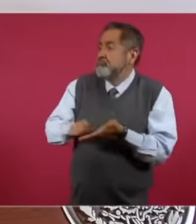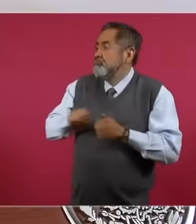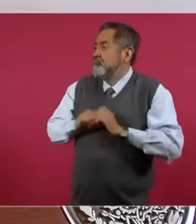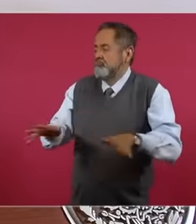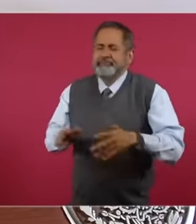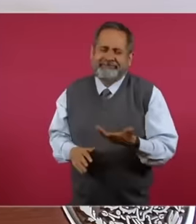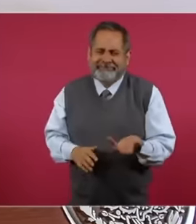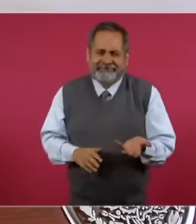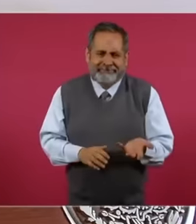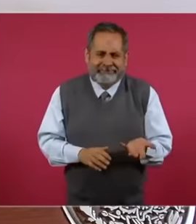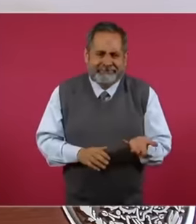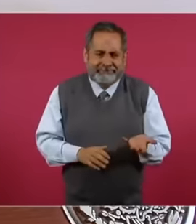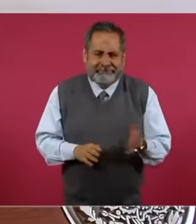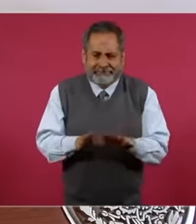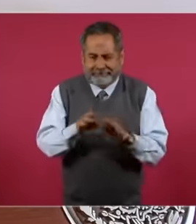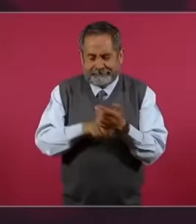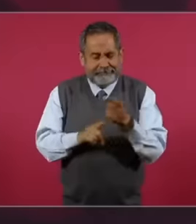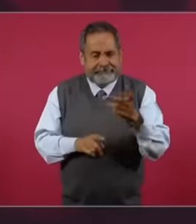que